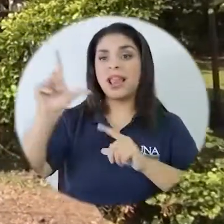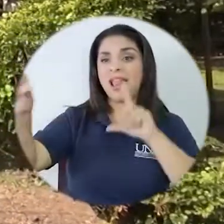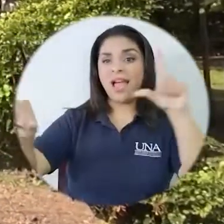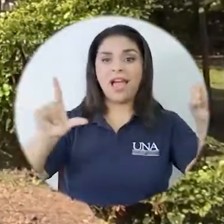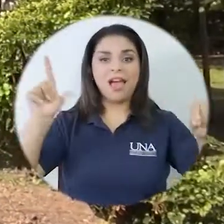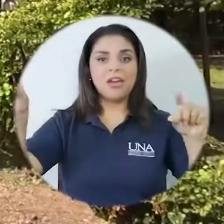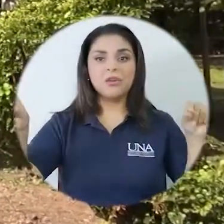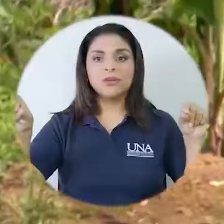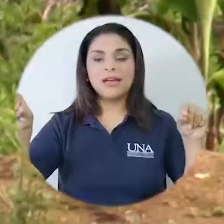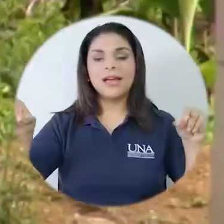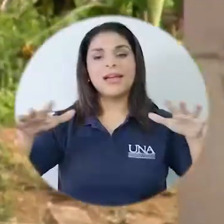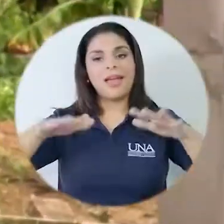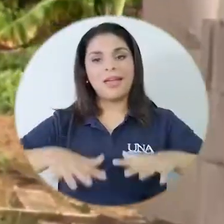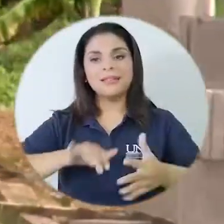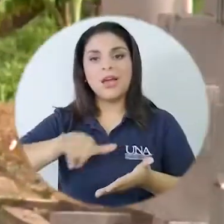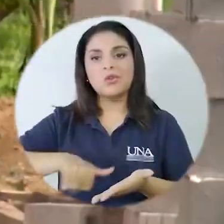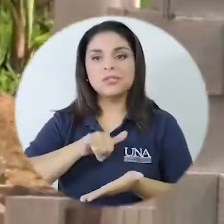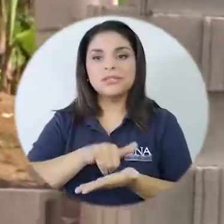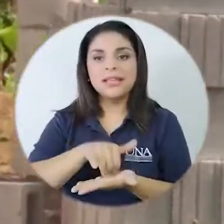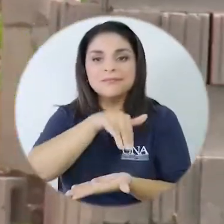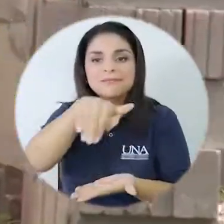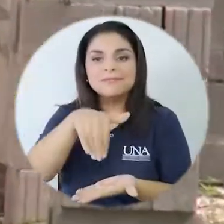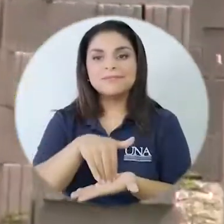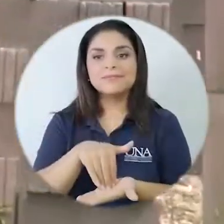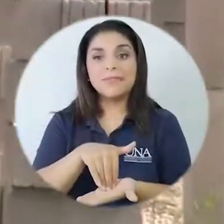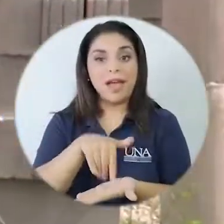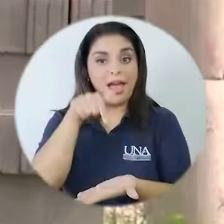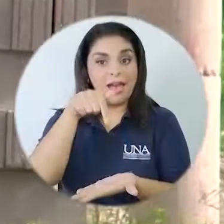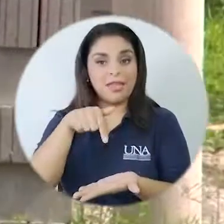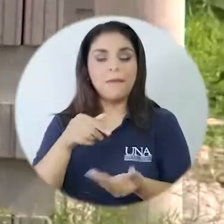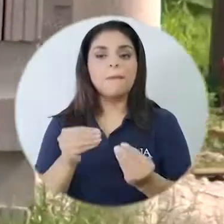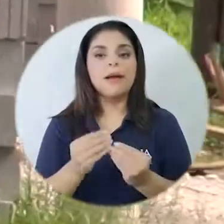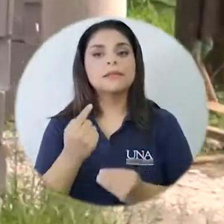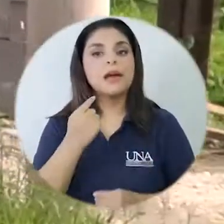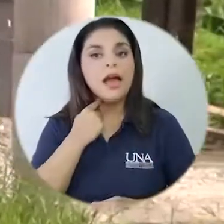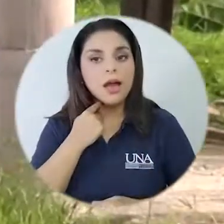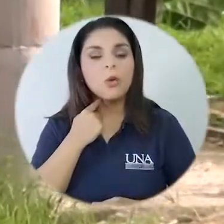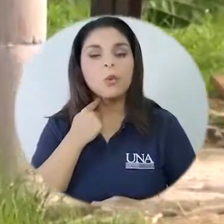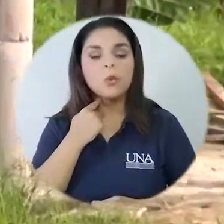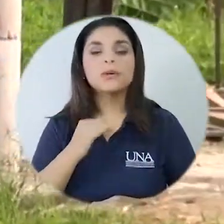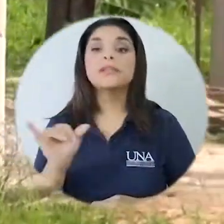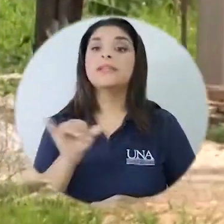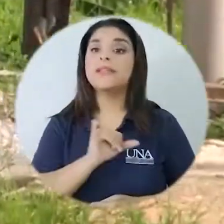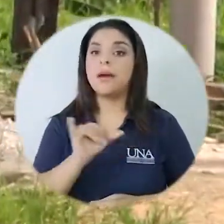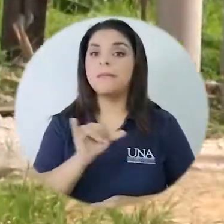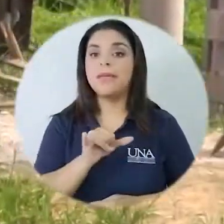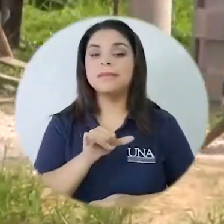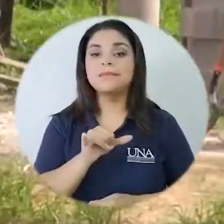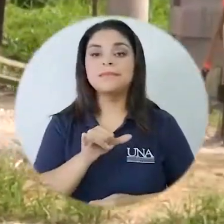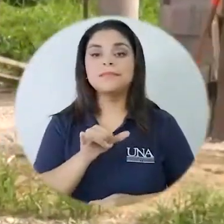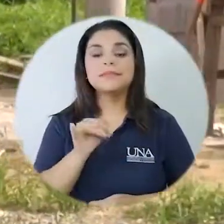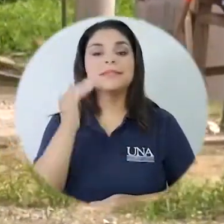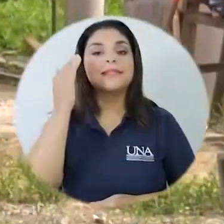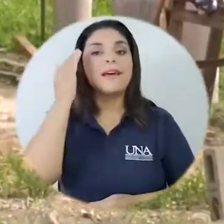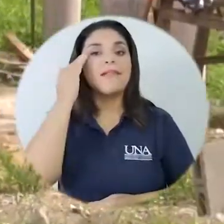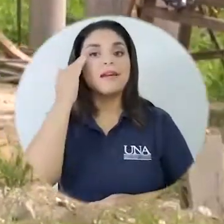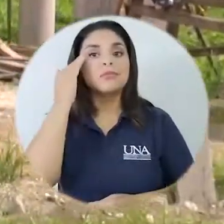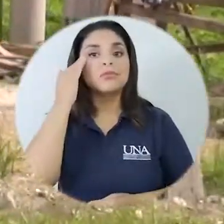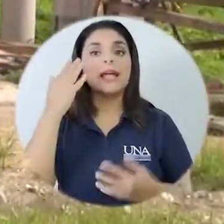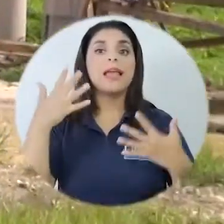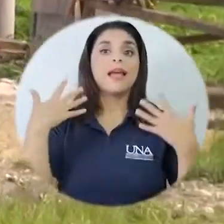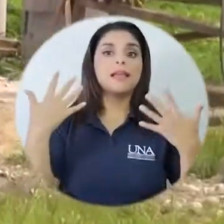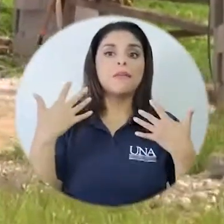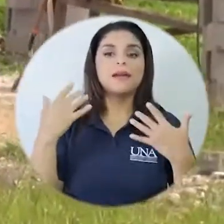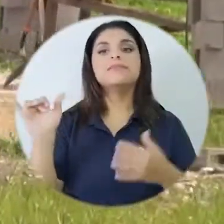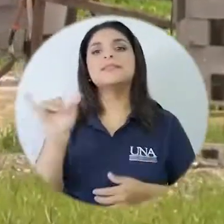regional periférica que construir en la gran área metropolitana, ¿verdad? Tiene un costo mucho mayor, e inclusive, si lo vemos desde el punto de